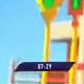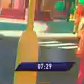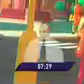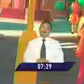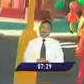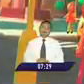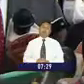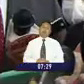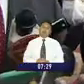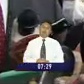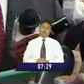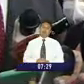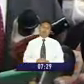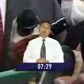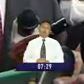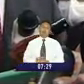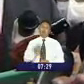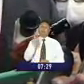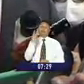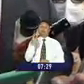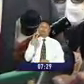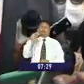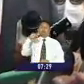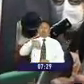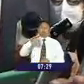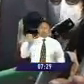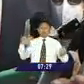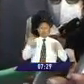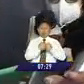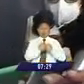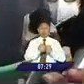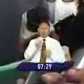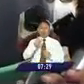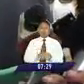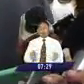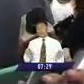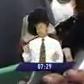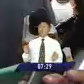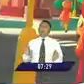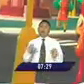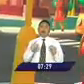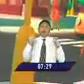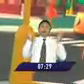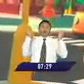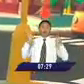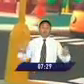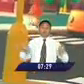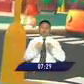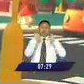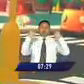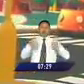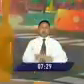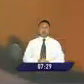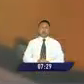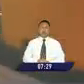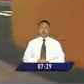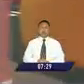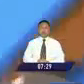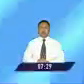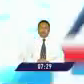para conductores. Hay 2 factores que causan siniestro: desconcentración y exceso de velocidad. Informó Carlos Julio